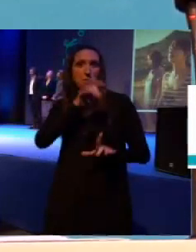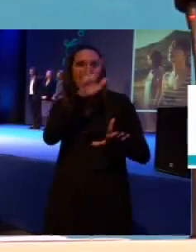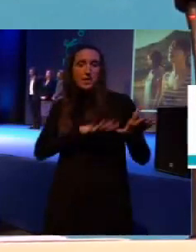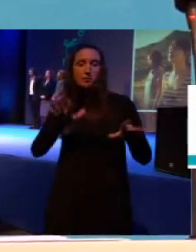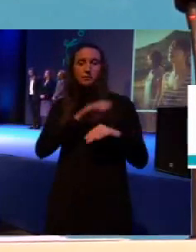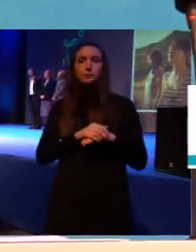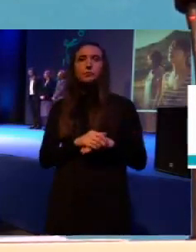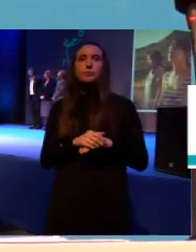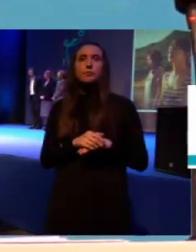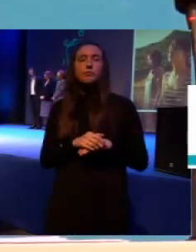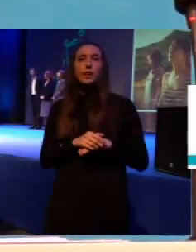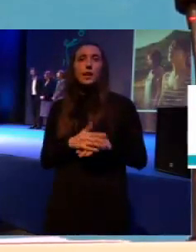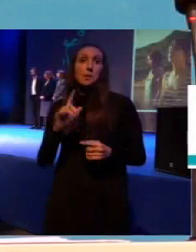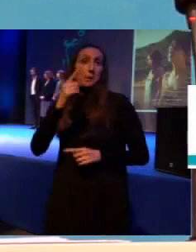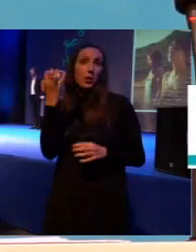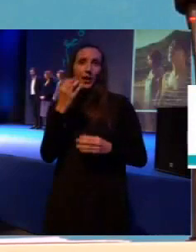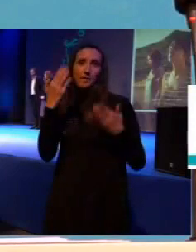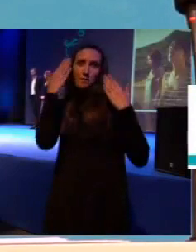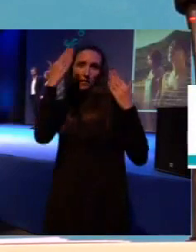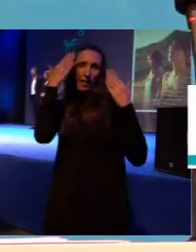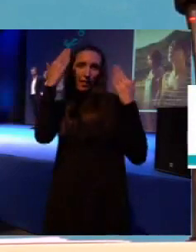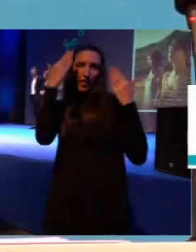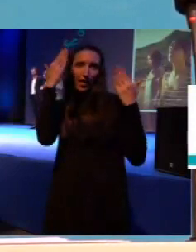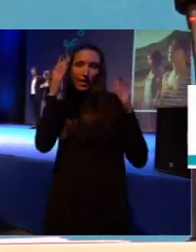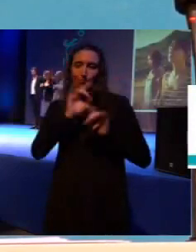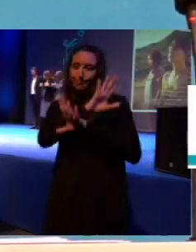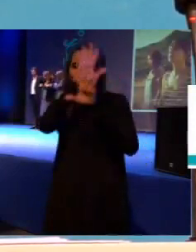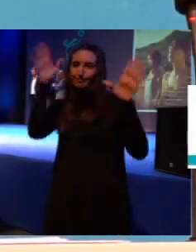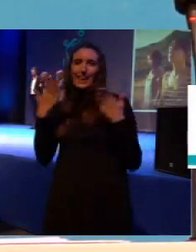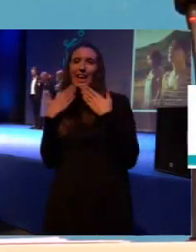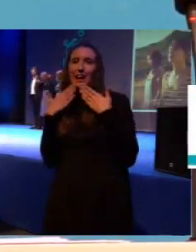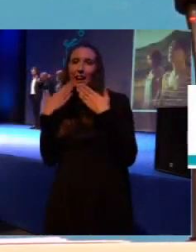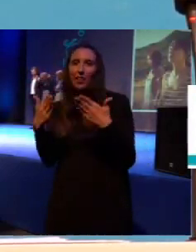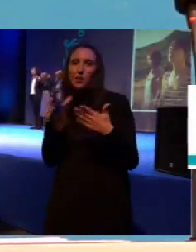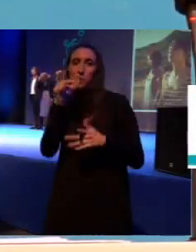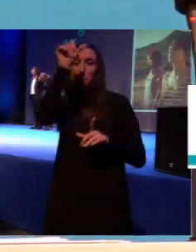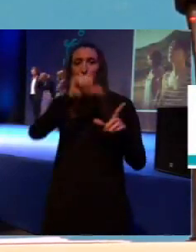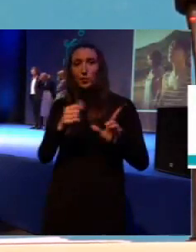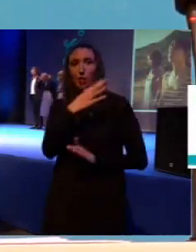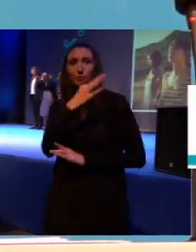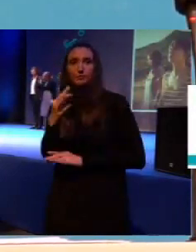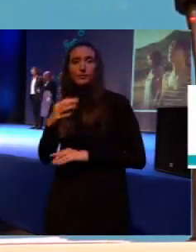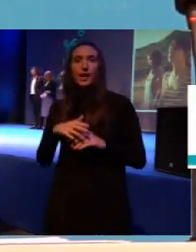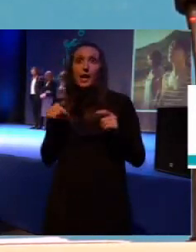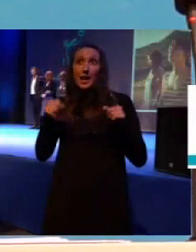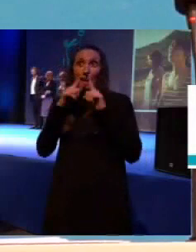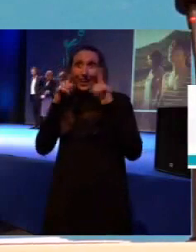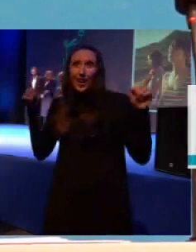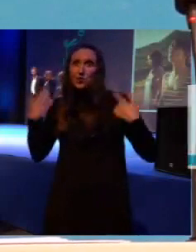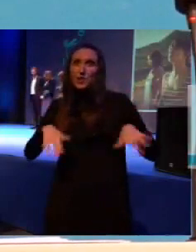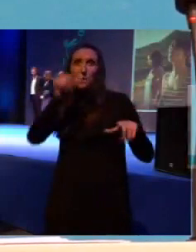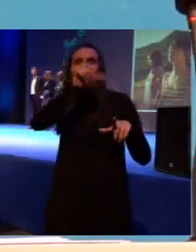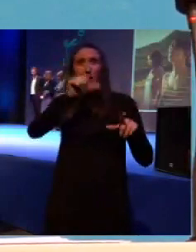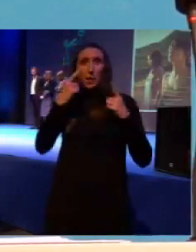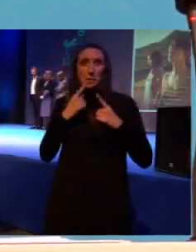que, primero, felicidades y por supuesto, el agradecimiento inmenso por haber seleccionado esta película. En un año en el que además hay muchísimas óperas primas